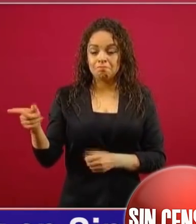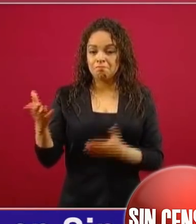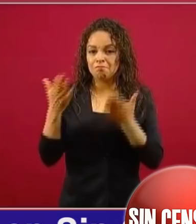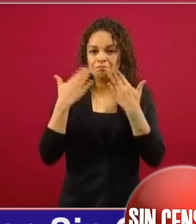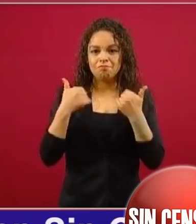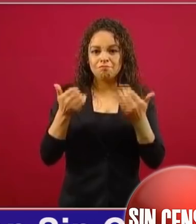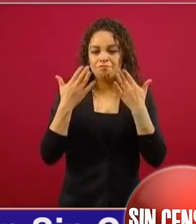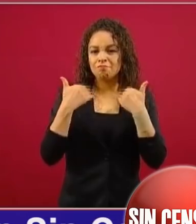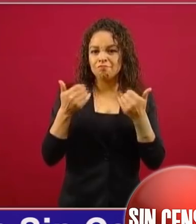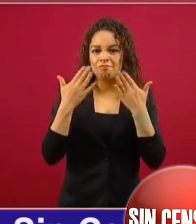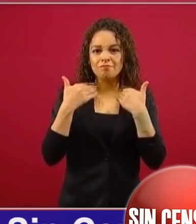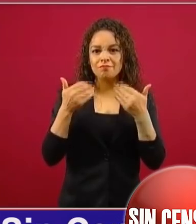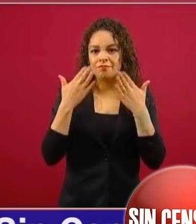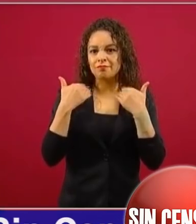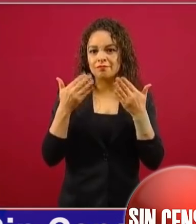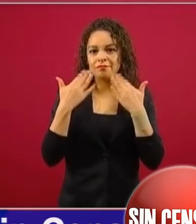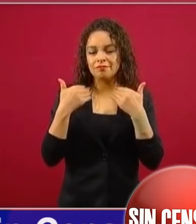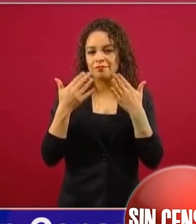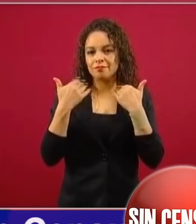ningún